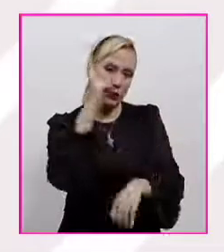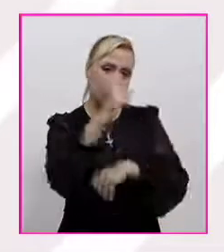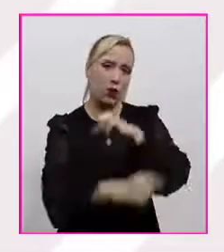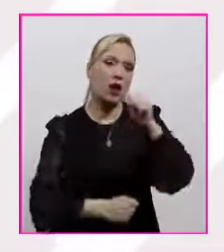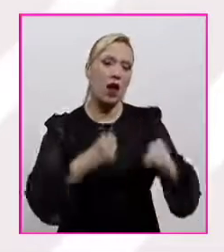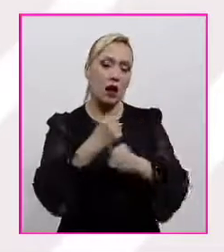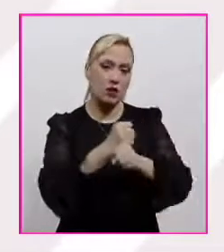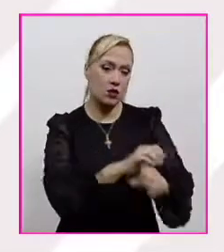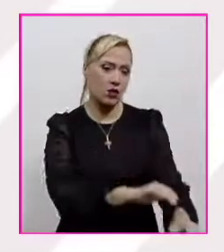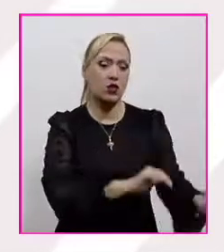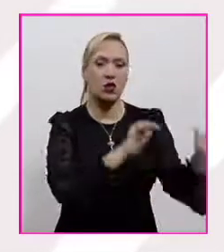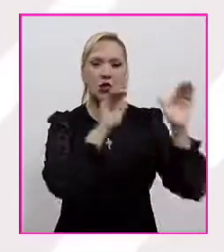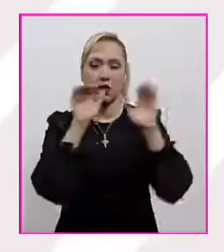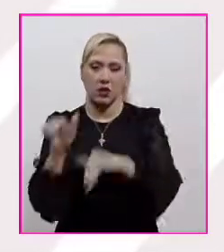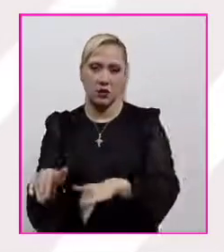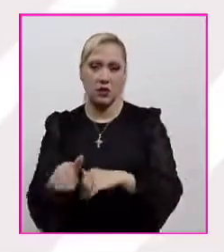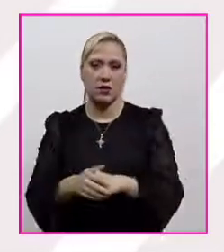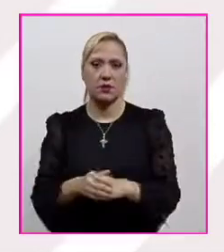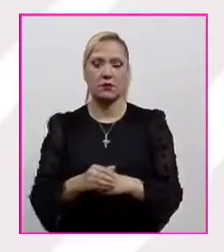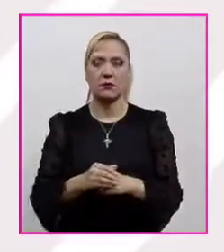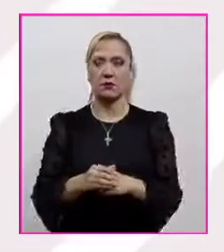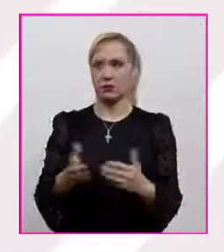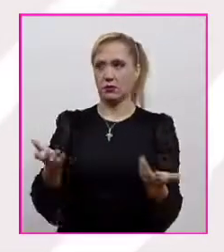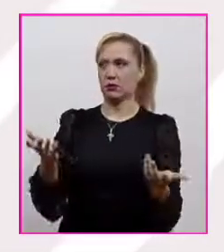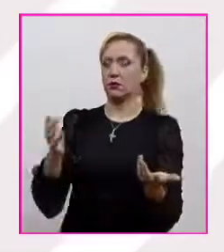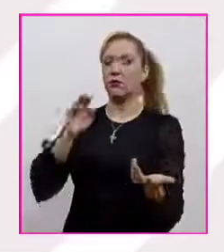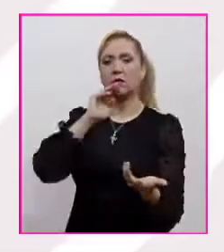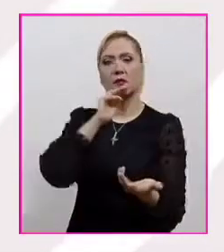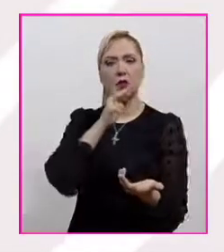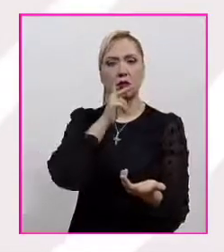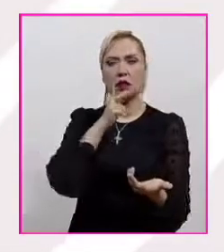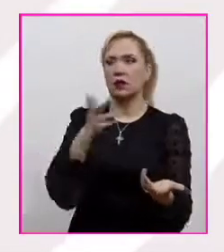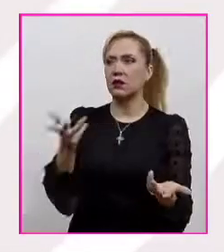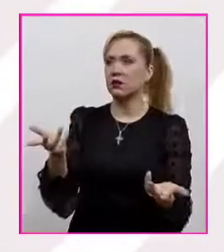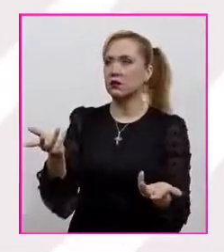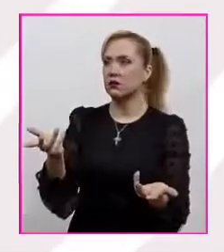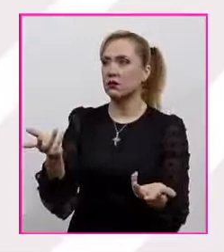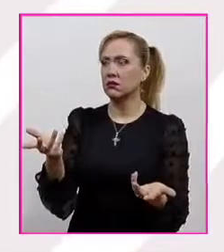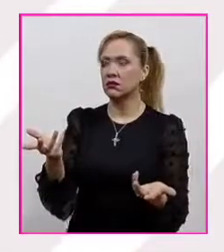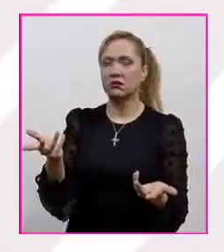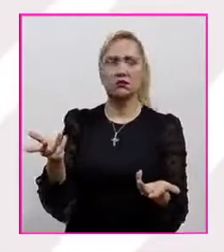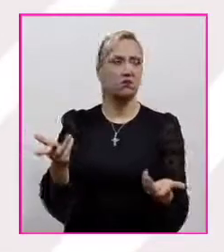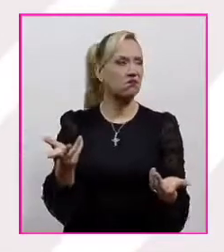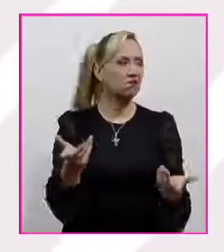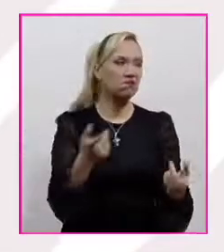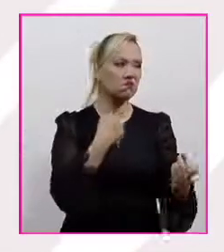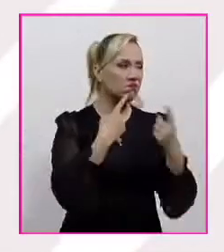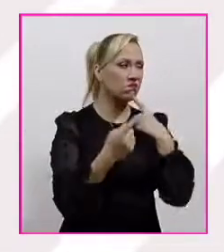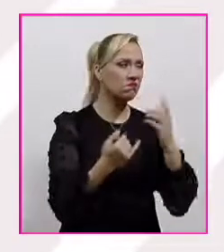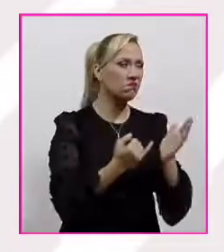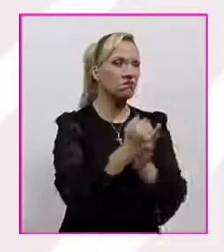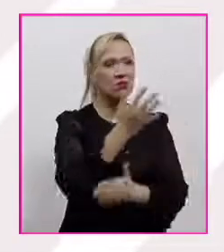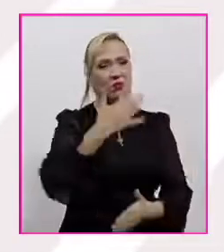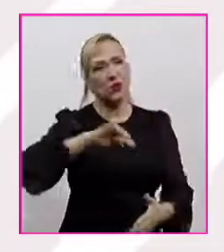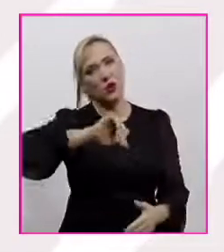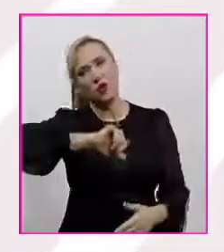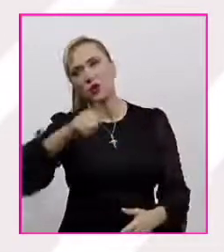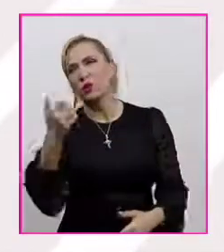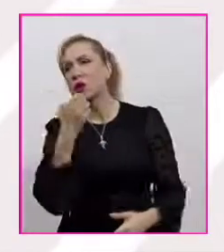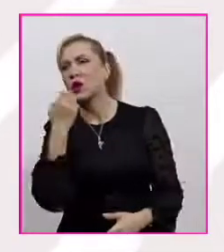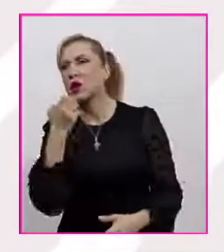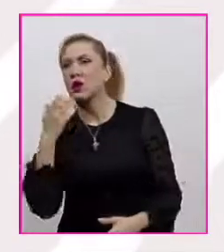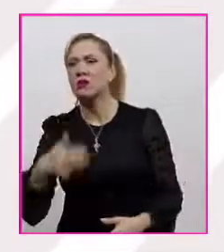poder ingresar su solicitud. La mamá y el papá pues decidieron buscar otra escuela, sobre todo